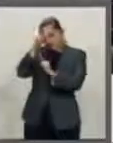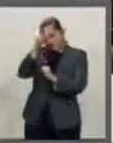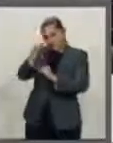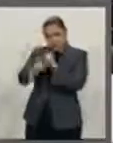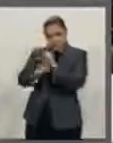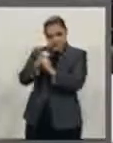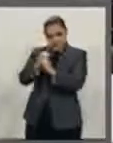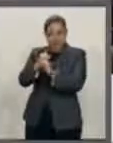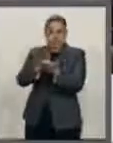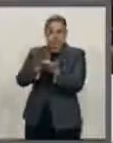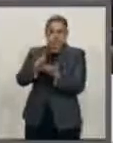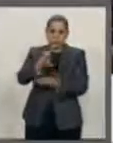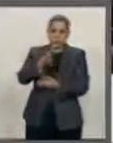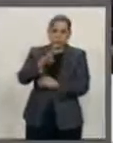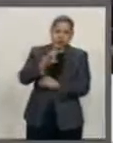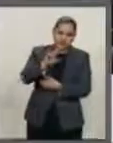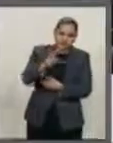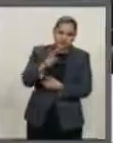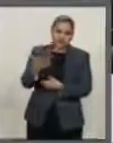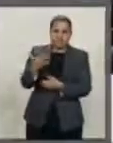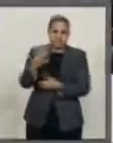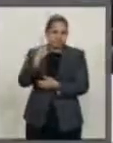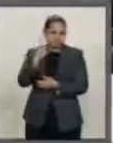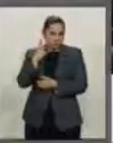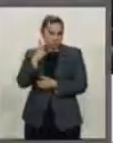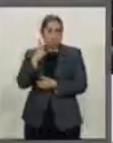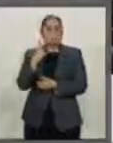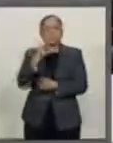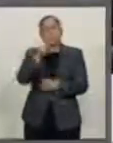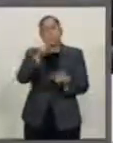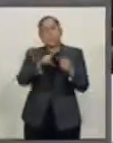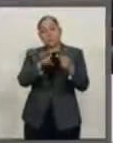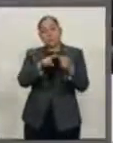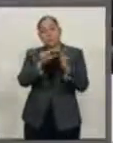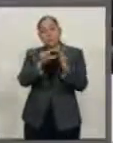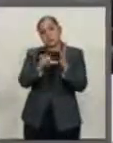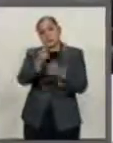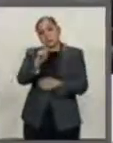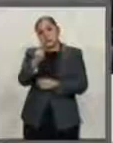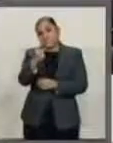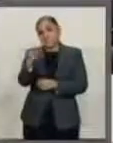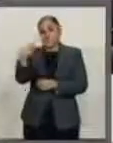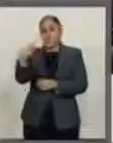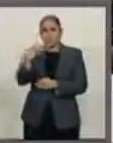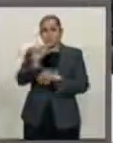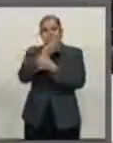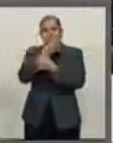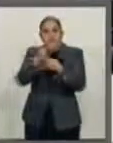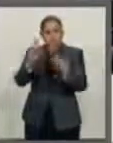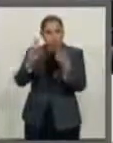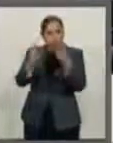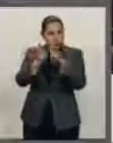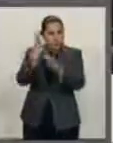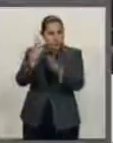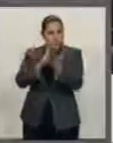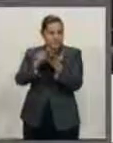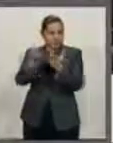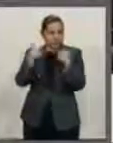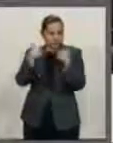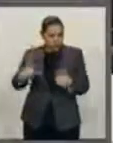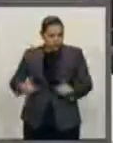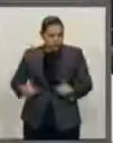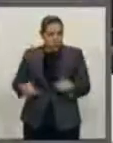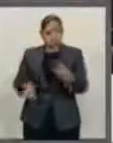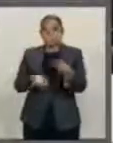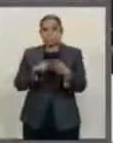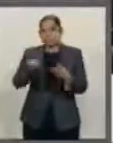de Derechos Civiles y Políticos y 21 de la Declaración Universal de los Derechos Humanos, y el